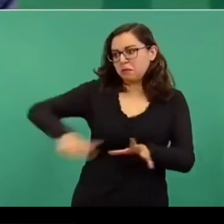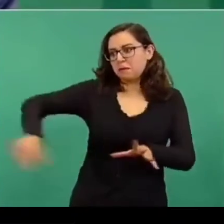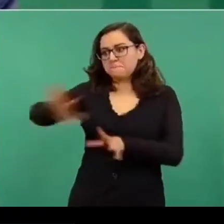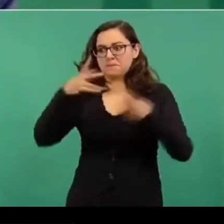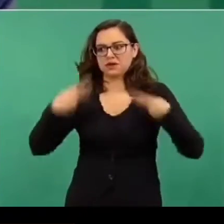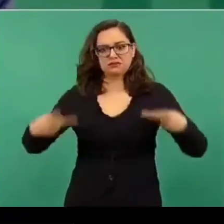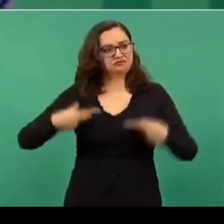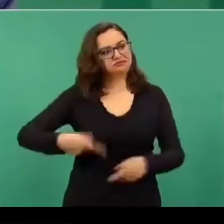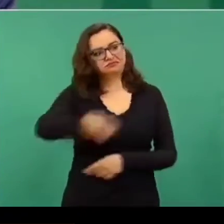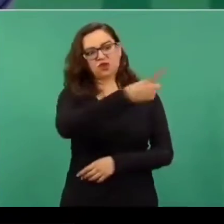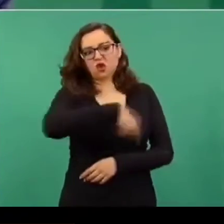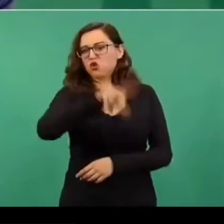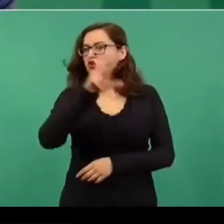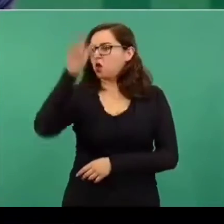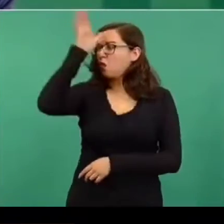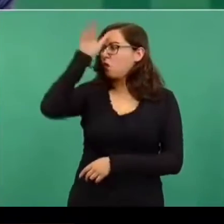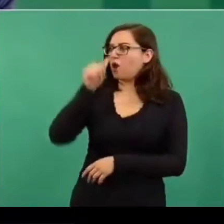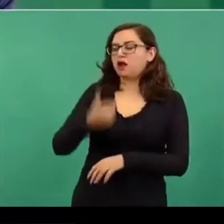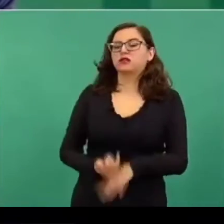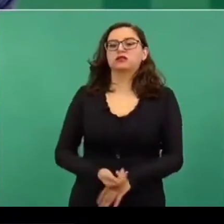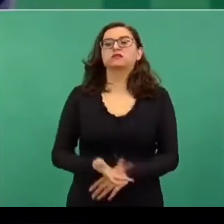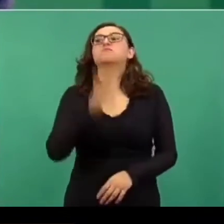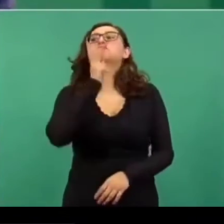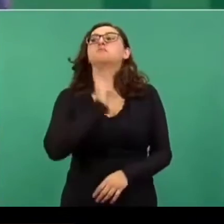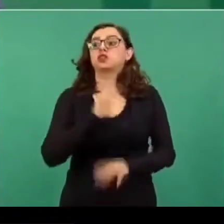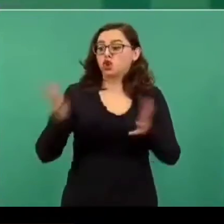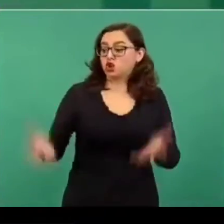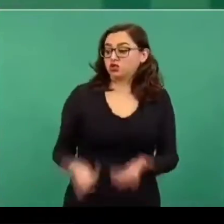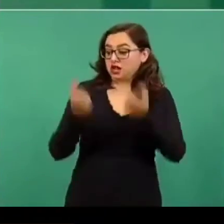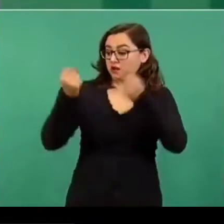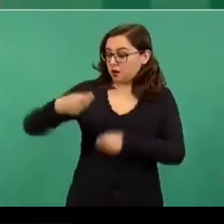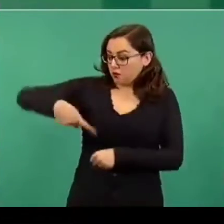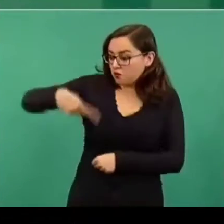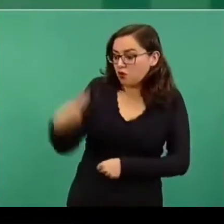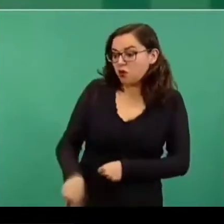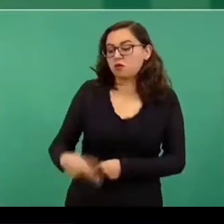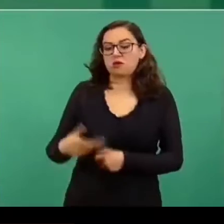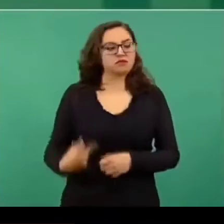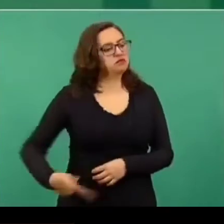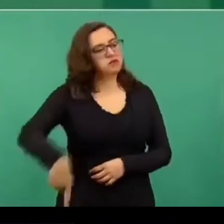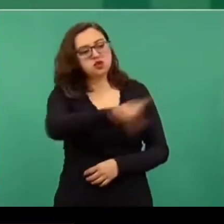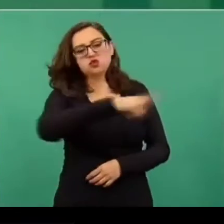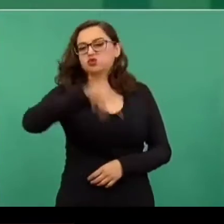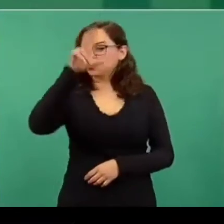la expropiación del petróleo, que eso es lo que plantea